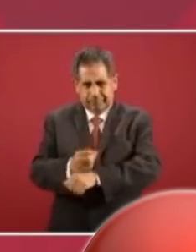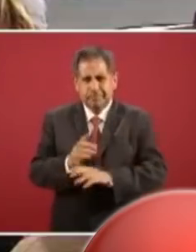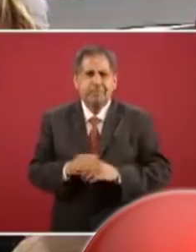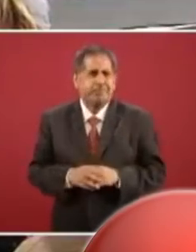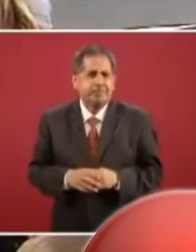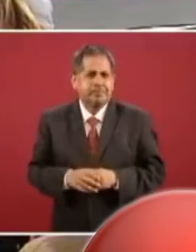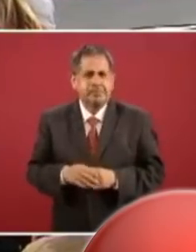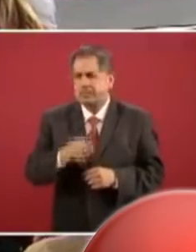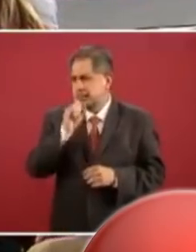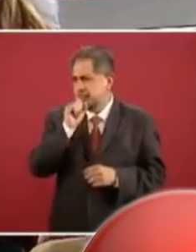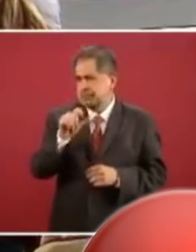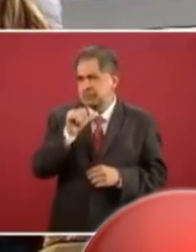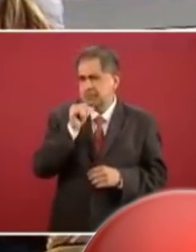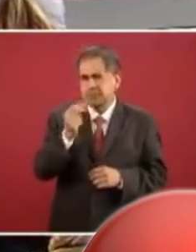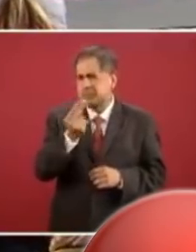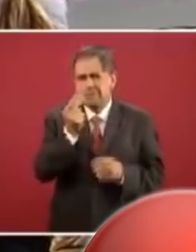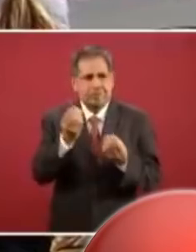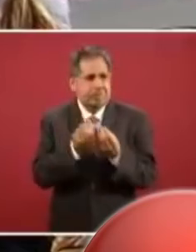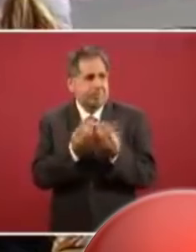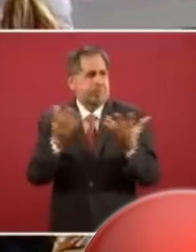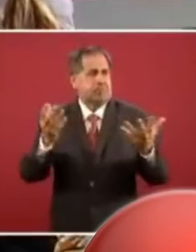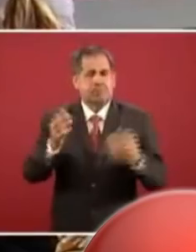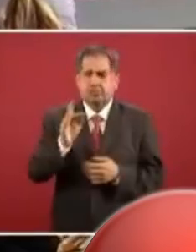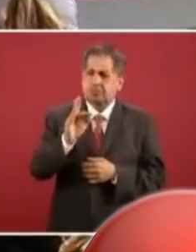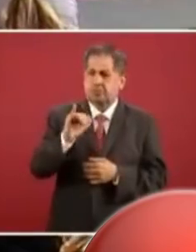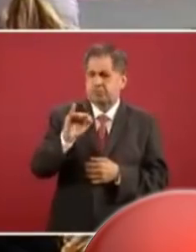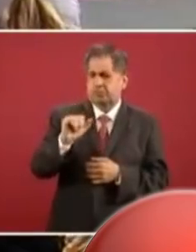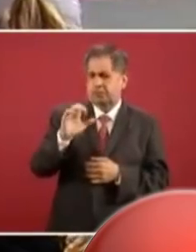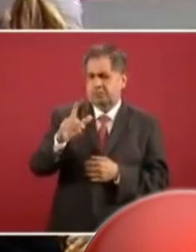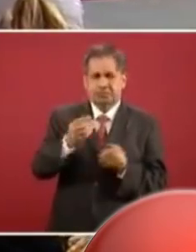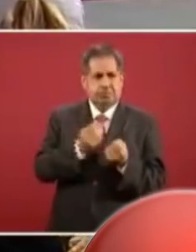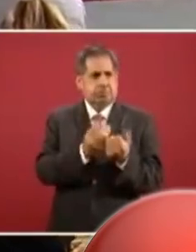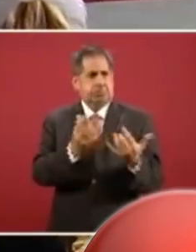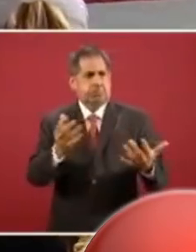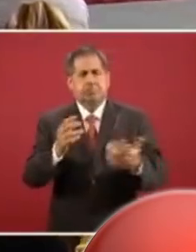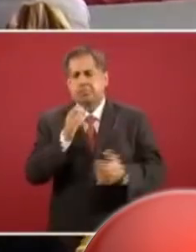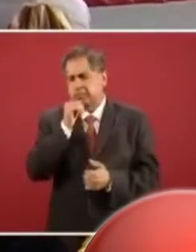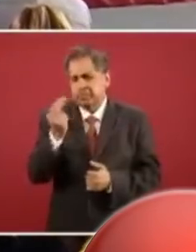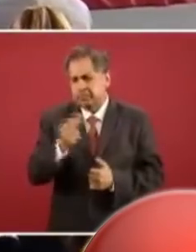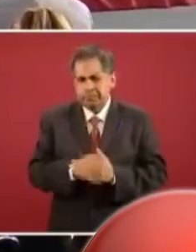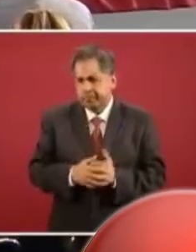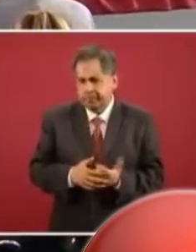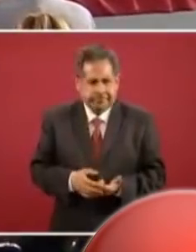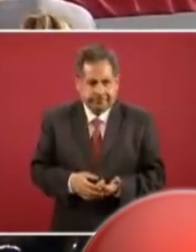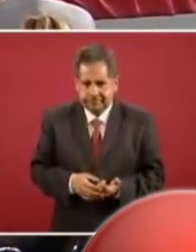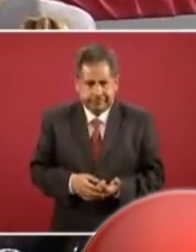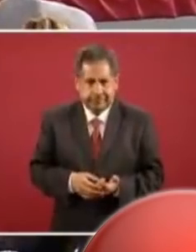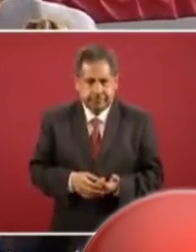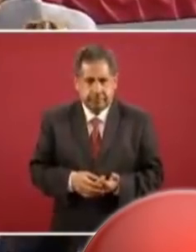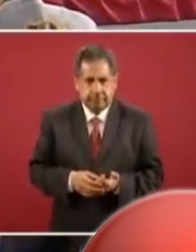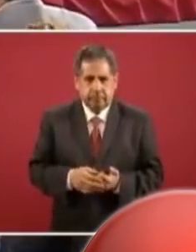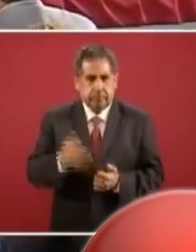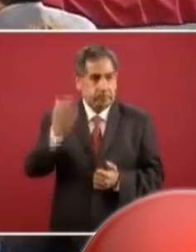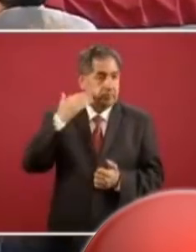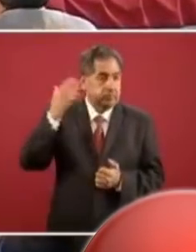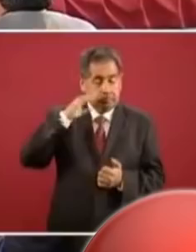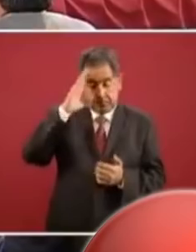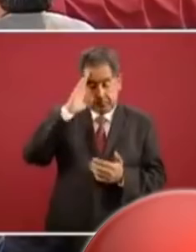tampoco se requiere de muchos fiscales, porque se había llegado al